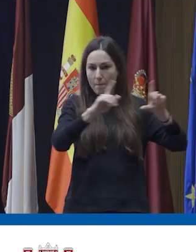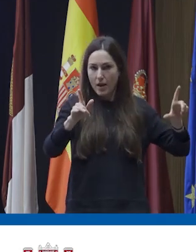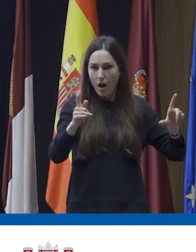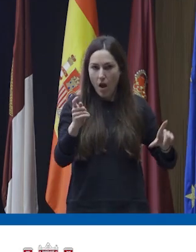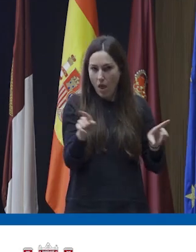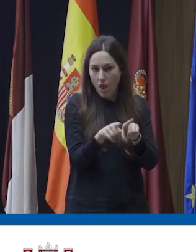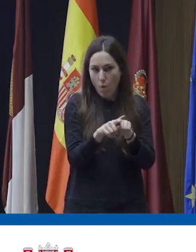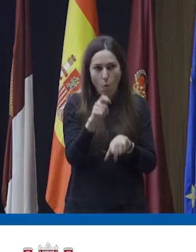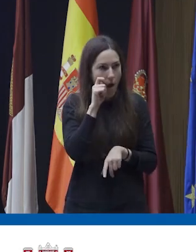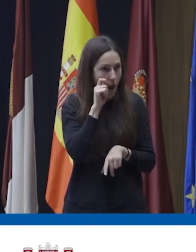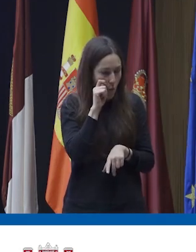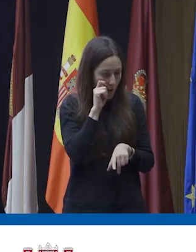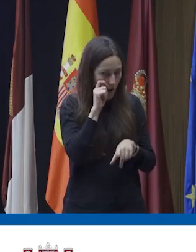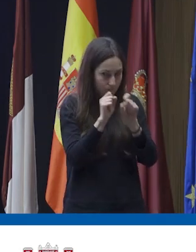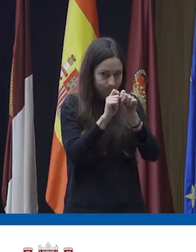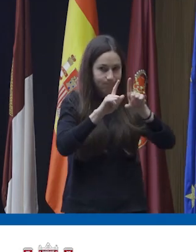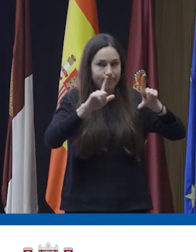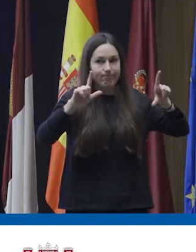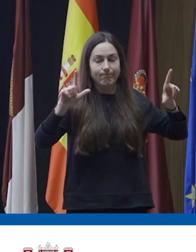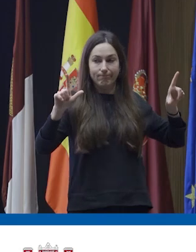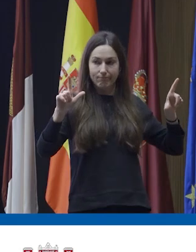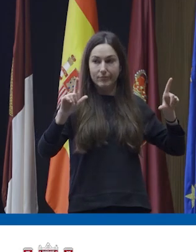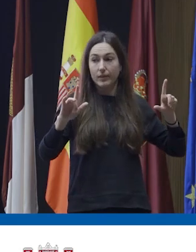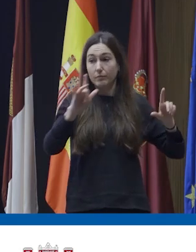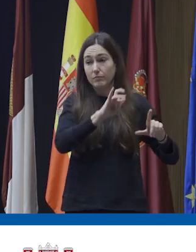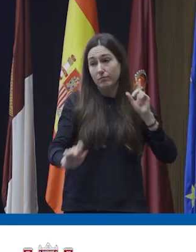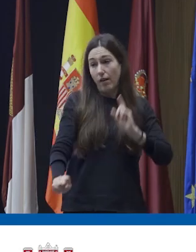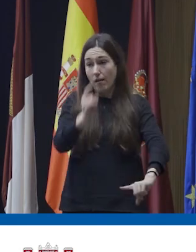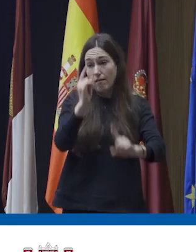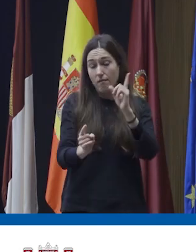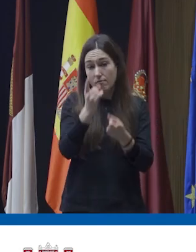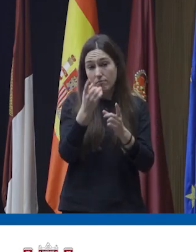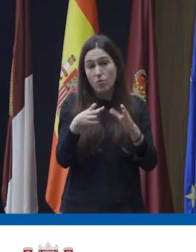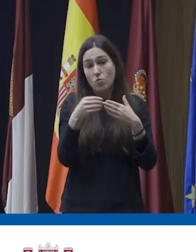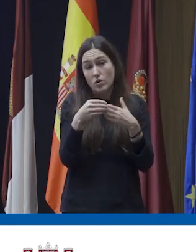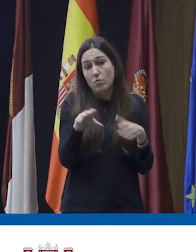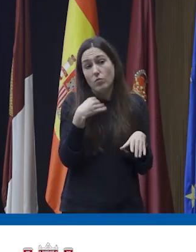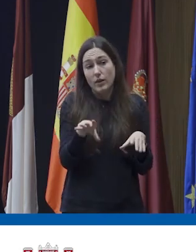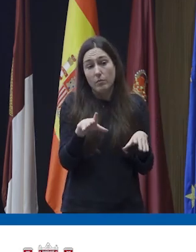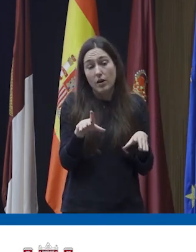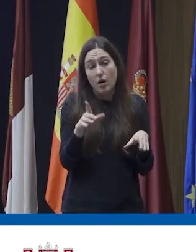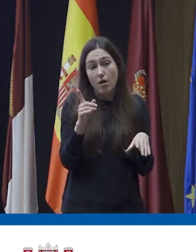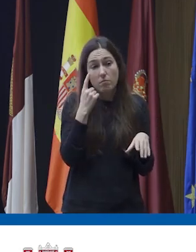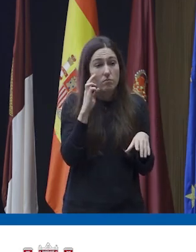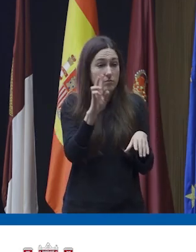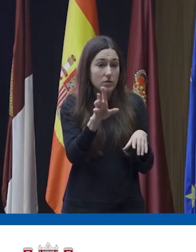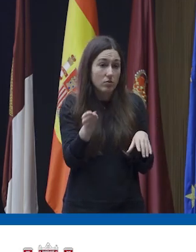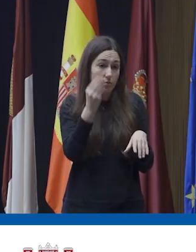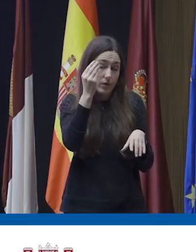lupa, y sí que es verdad que en algunos casos especiales se puede utilizar para mejorar la visión en ese tipo de casos,